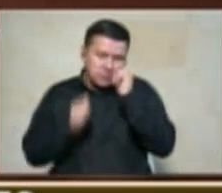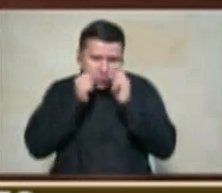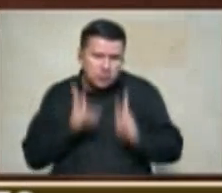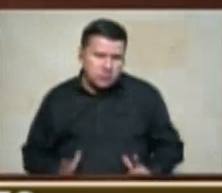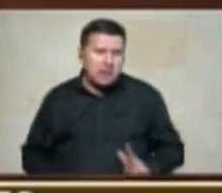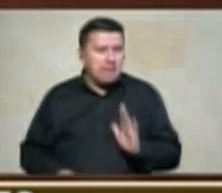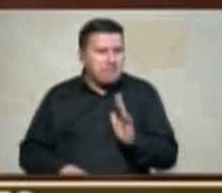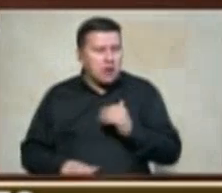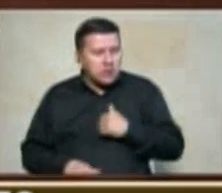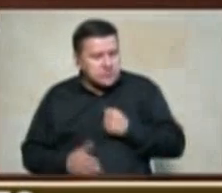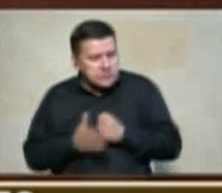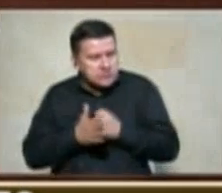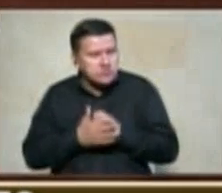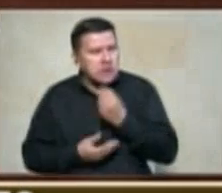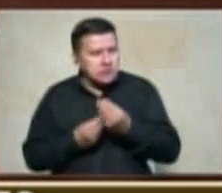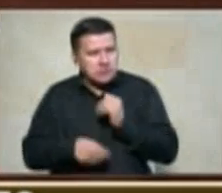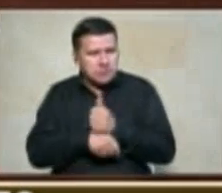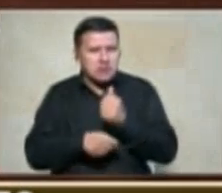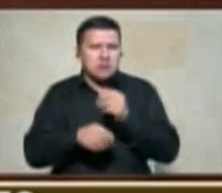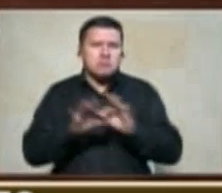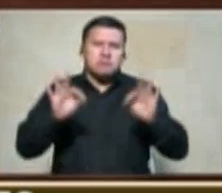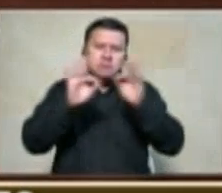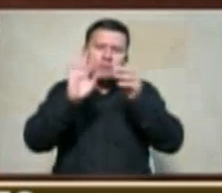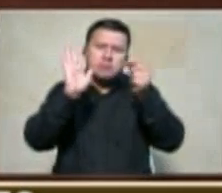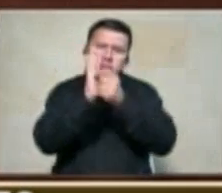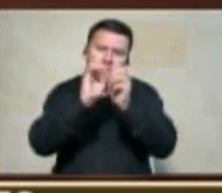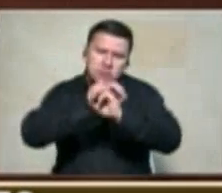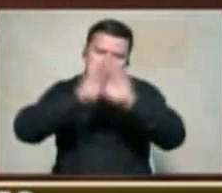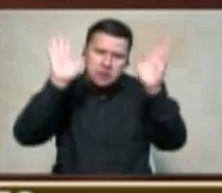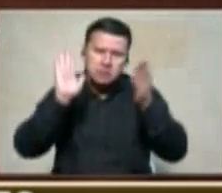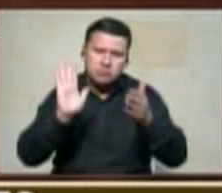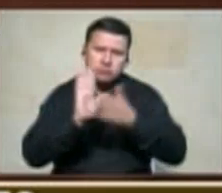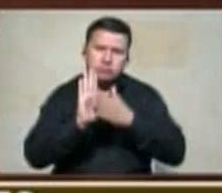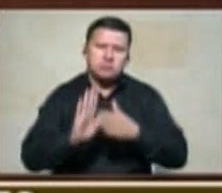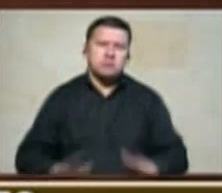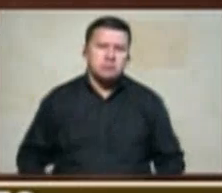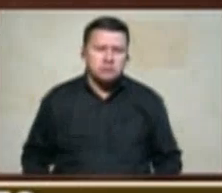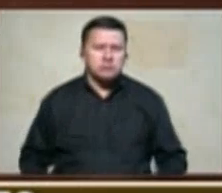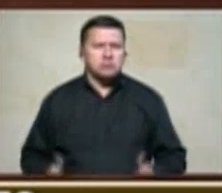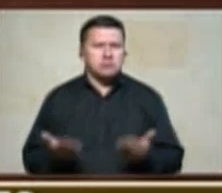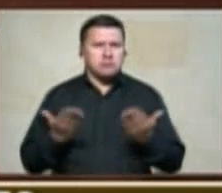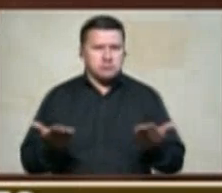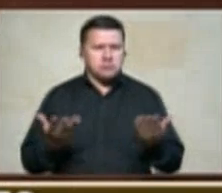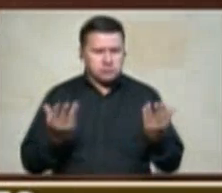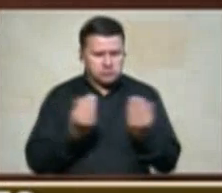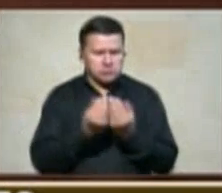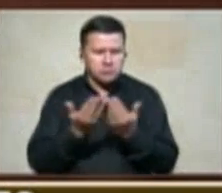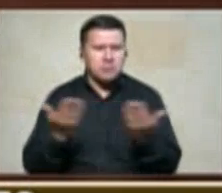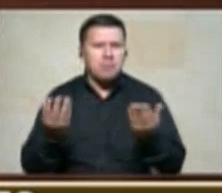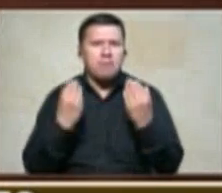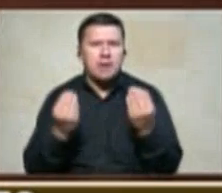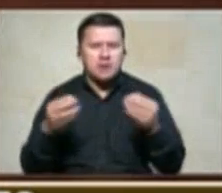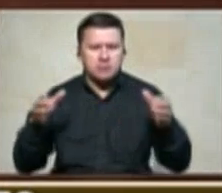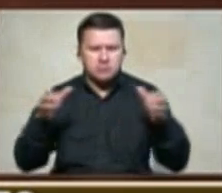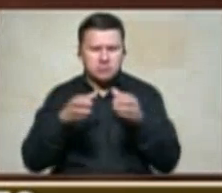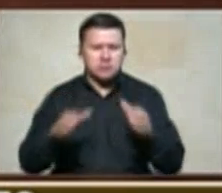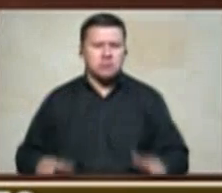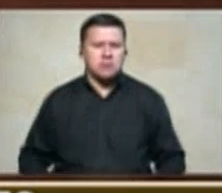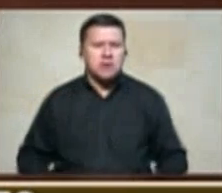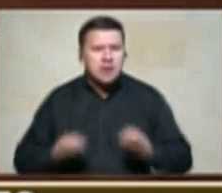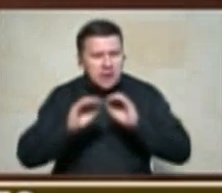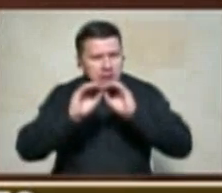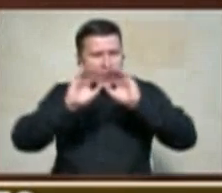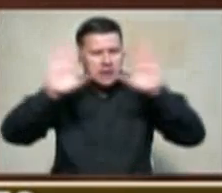posible por hacer la tarea bien. Y eso lo queremos dejar claro en esta corporación para que